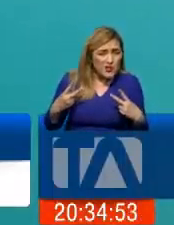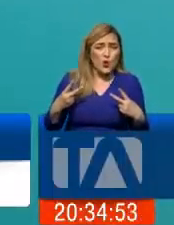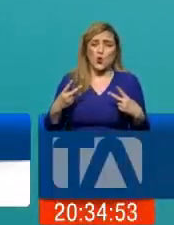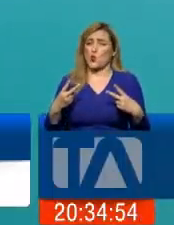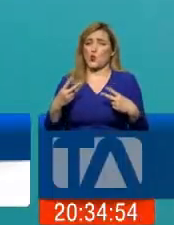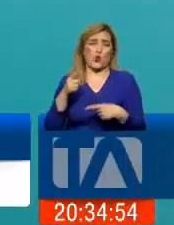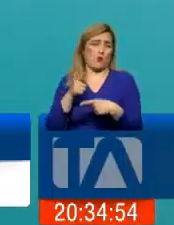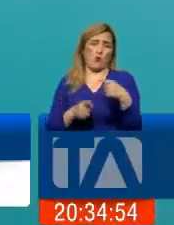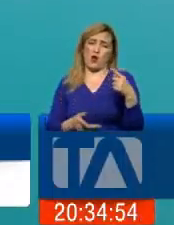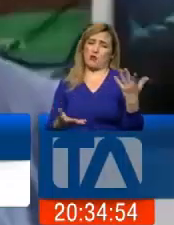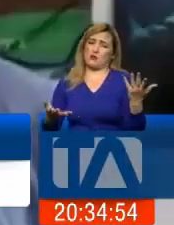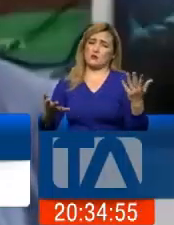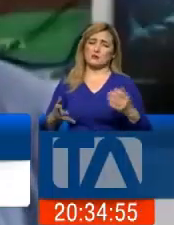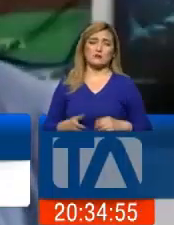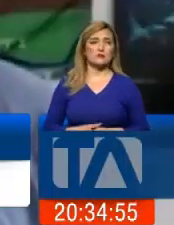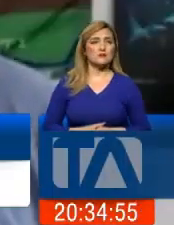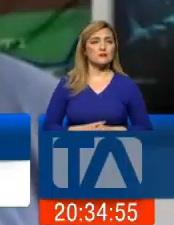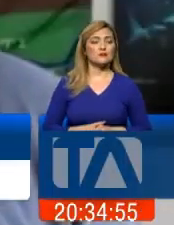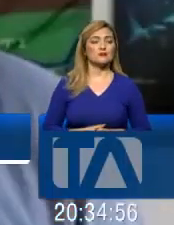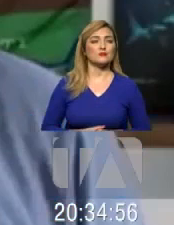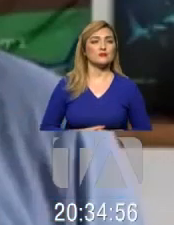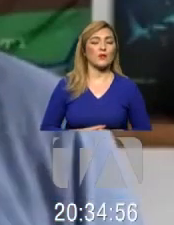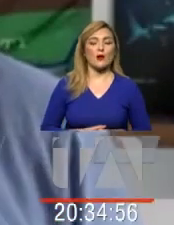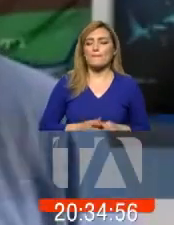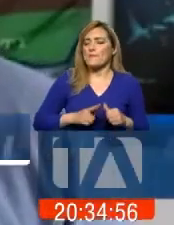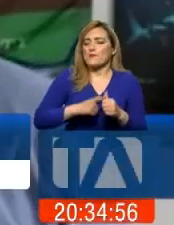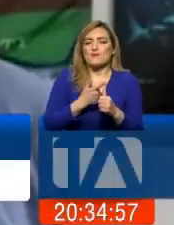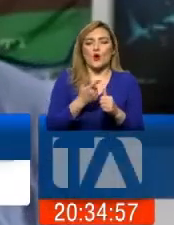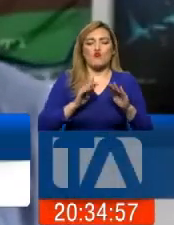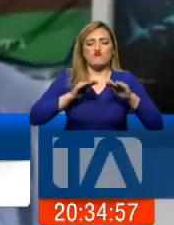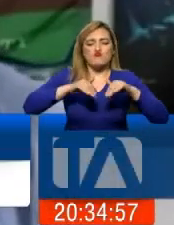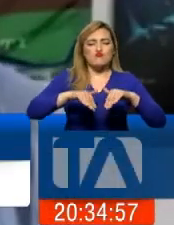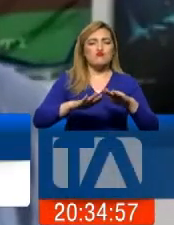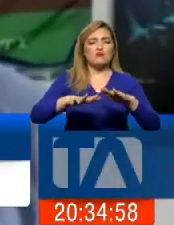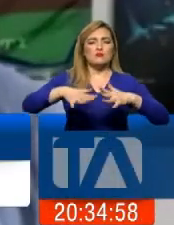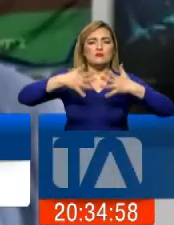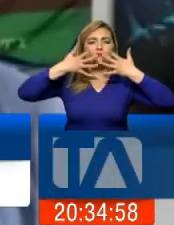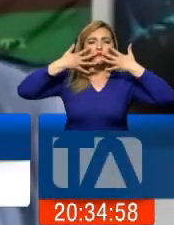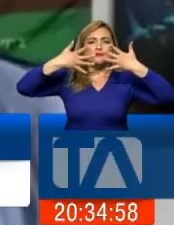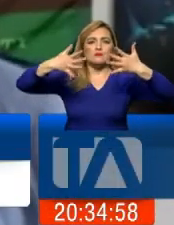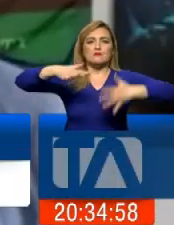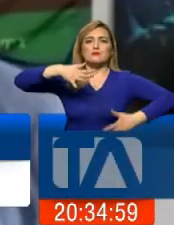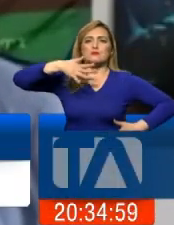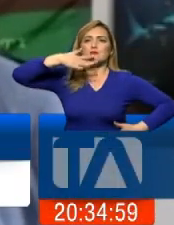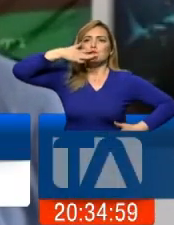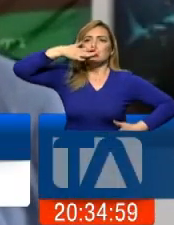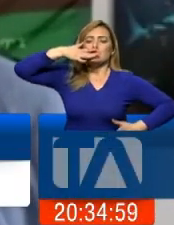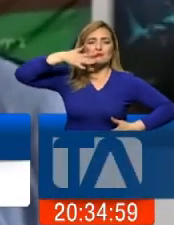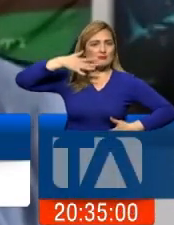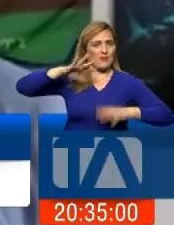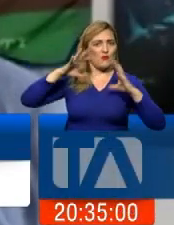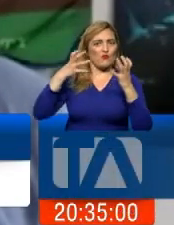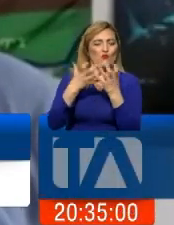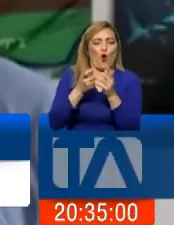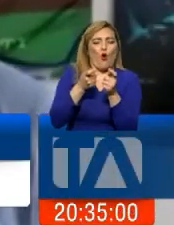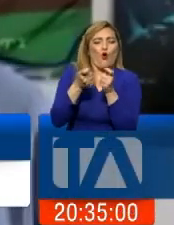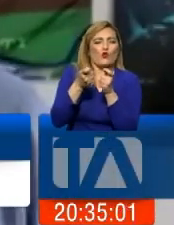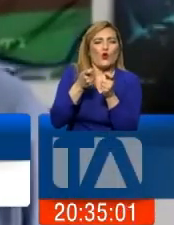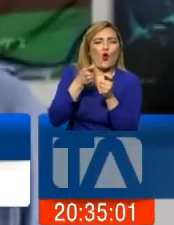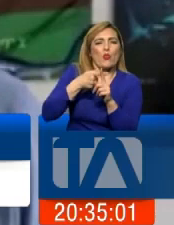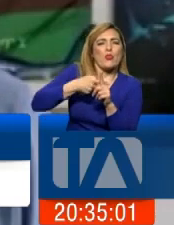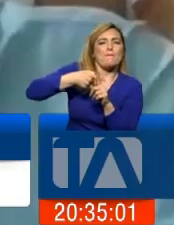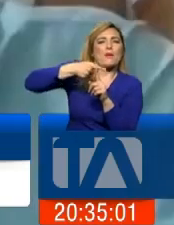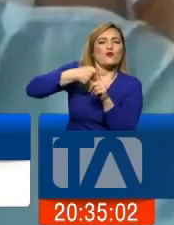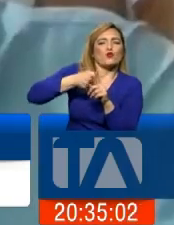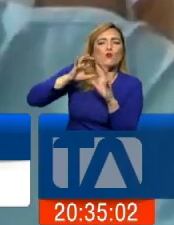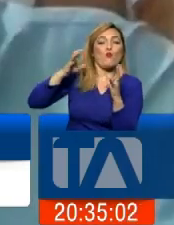simplemente no podría existir. Son la principal fuente de producción de oxígeno, regulan y calientan la temperatura del planeta, son fuente de